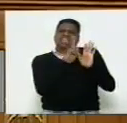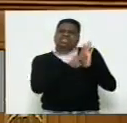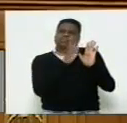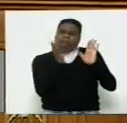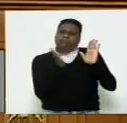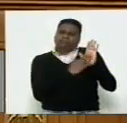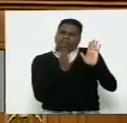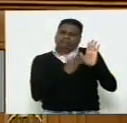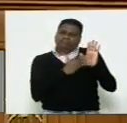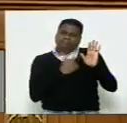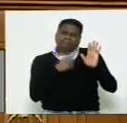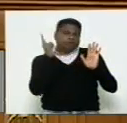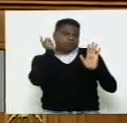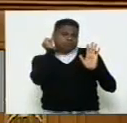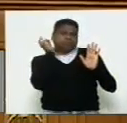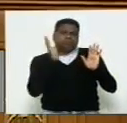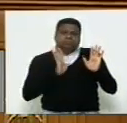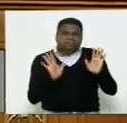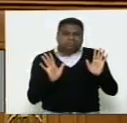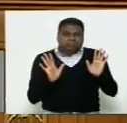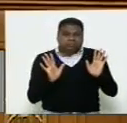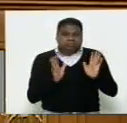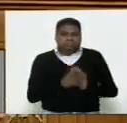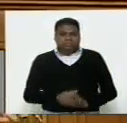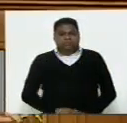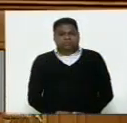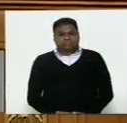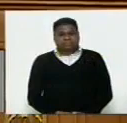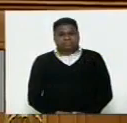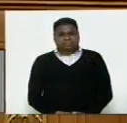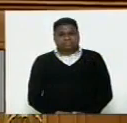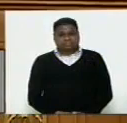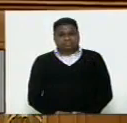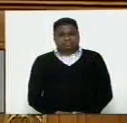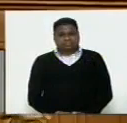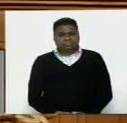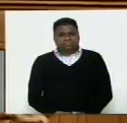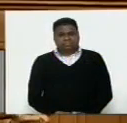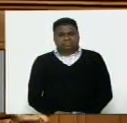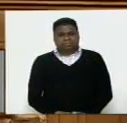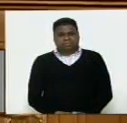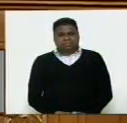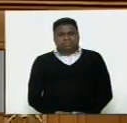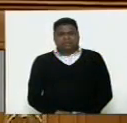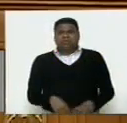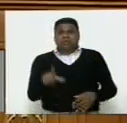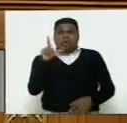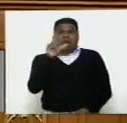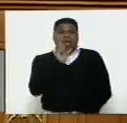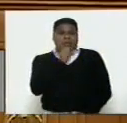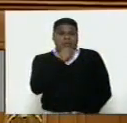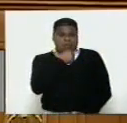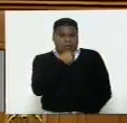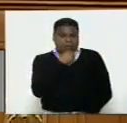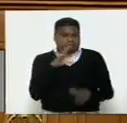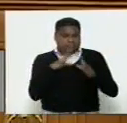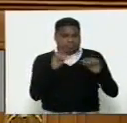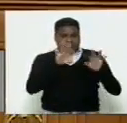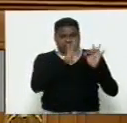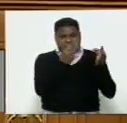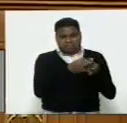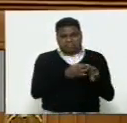hijo y mi hija me imitan, como imitan todos los niños a su papá y a su mamá, a sus abuelas. Y decido, como niño y